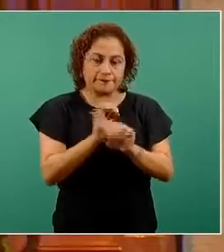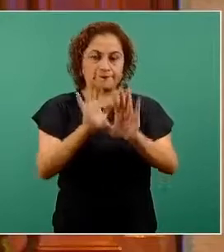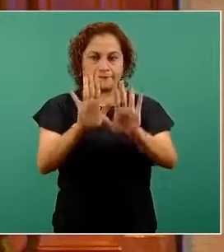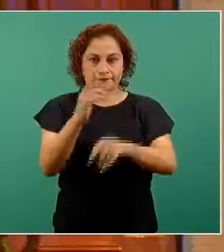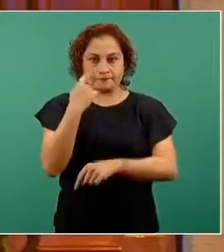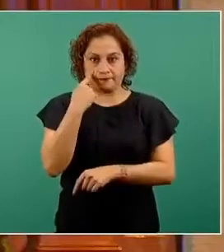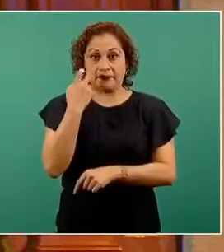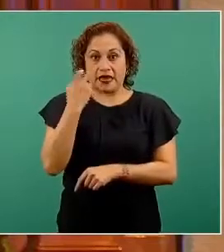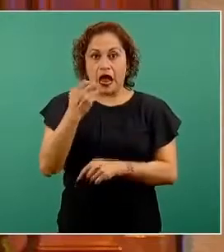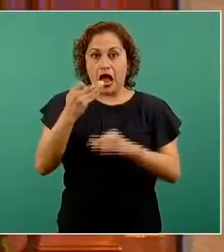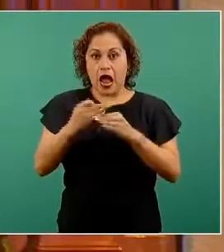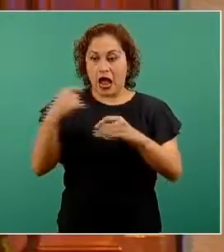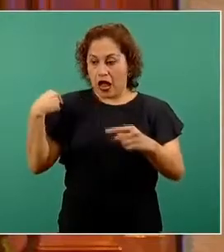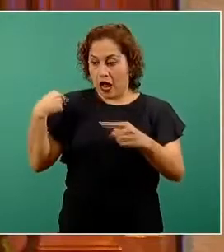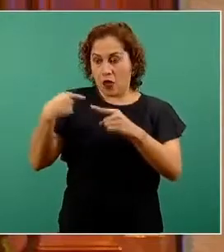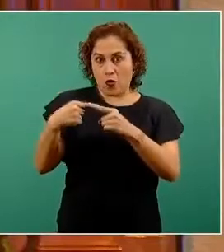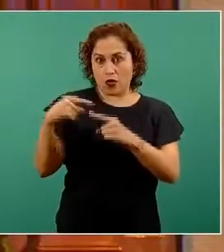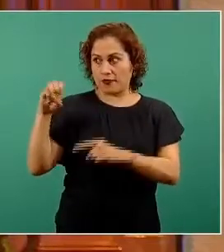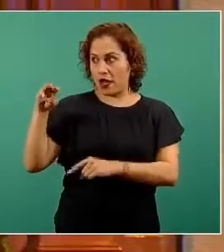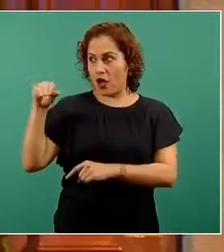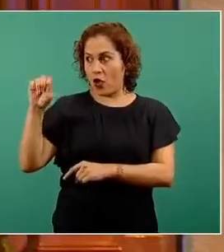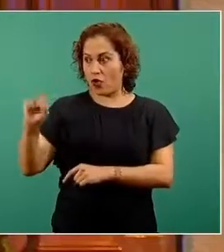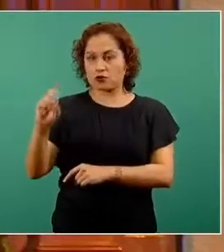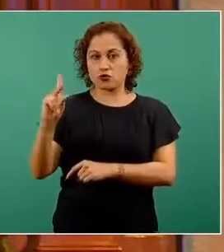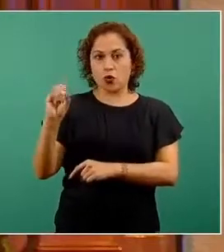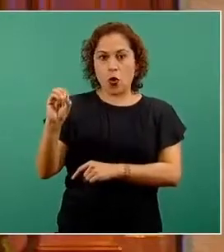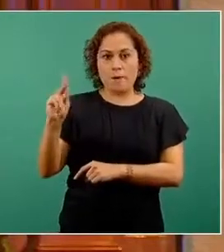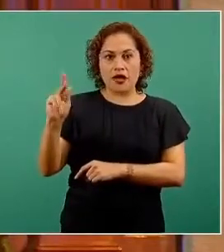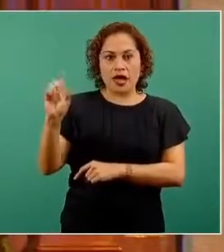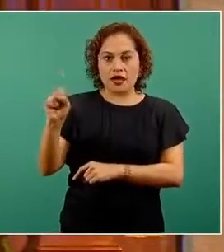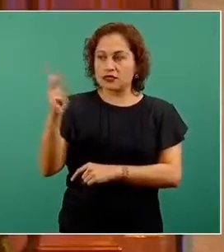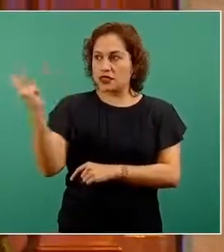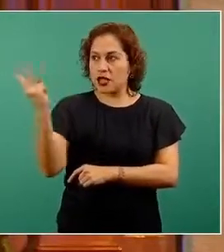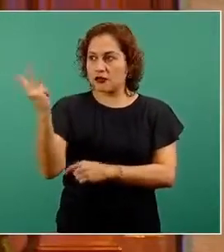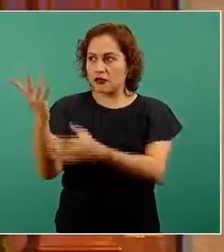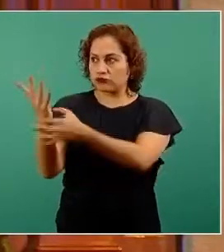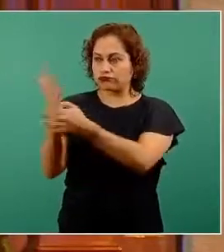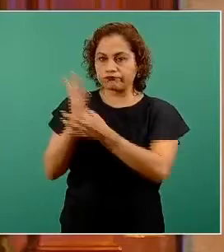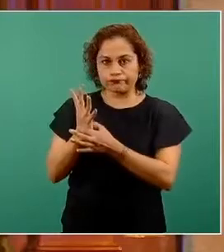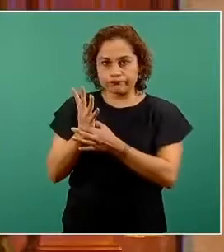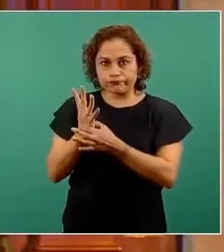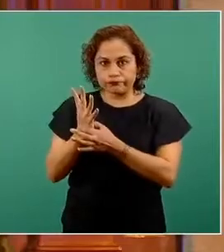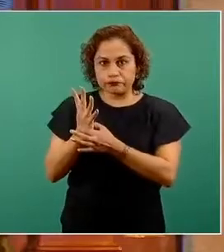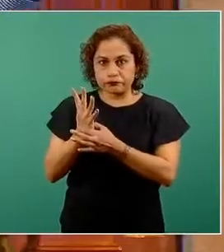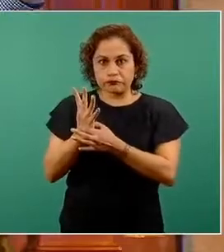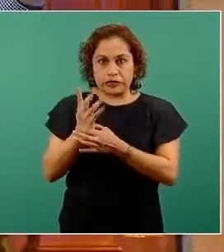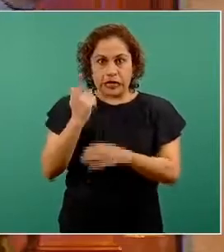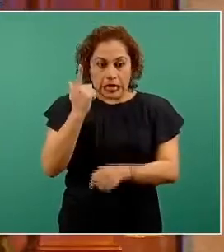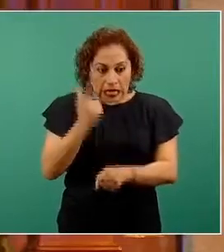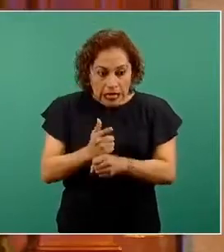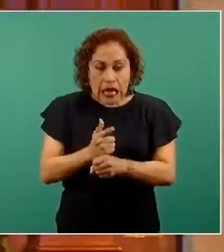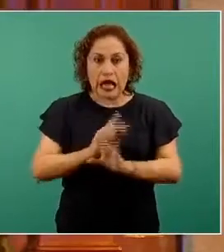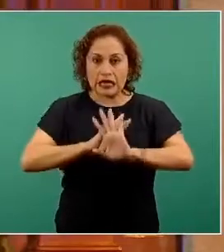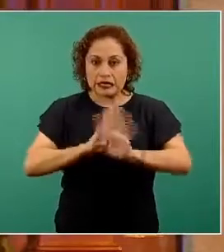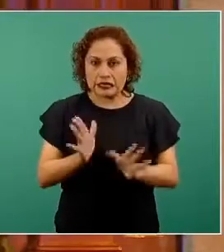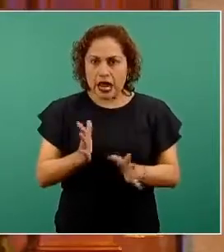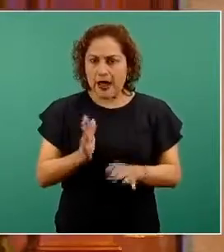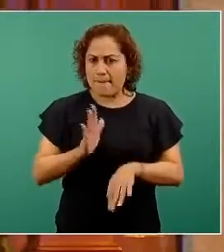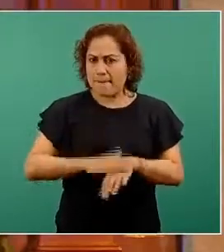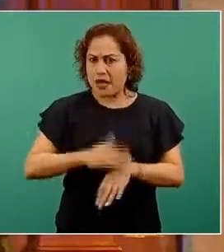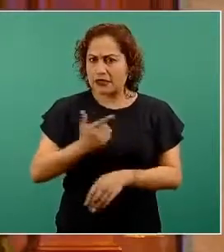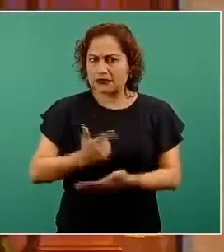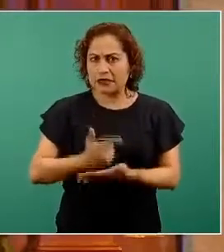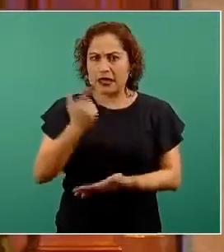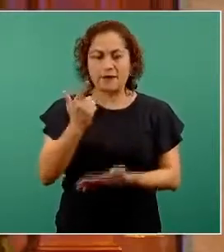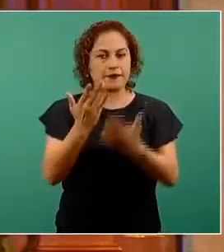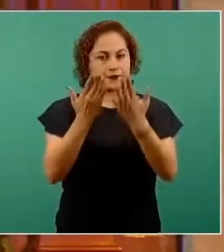en base a los reportes oficiales de la OMS y la OPS, todavía no se ha evidenciado para ninguna de las variables de